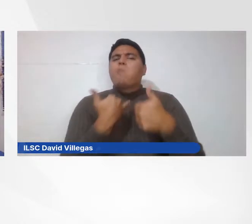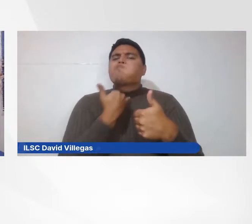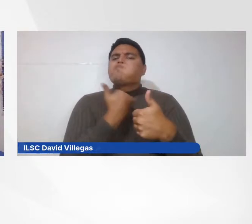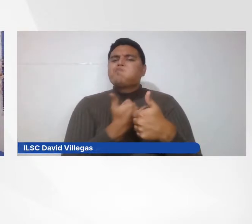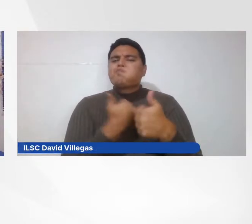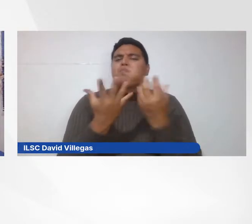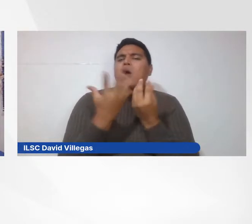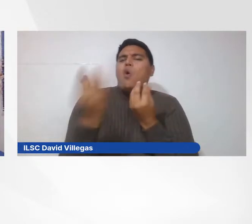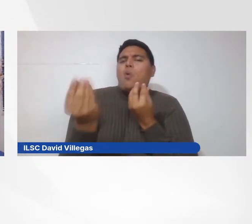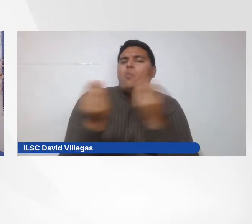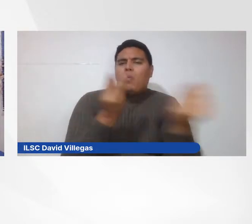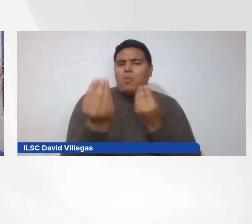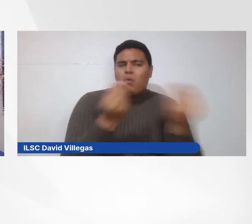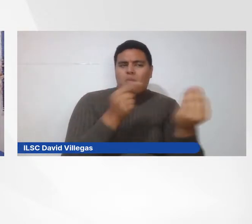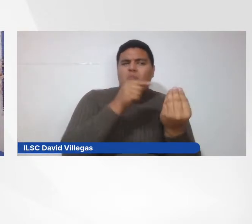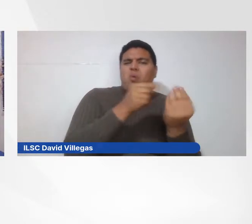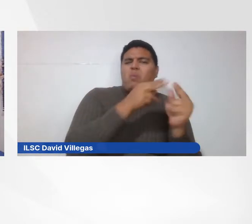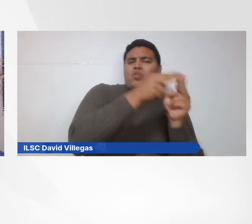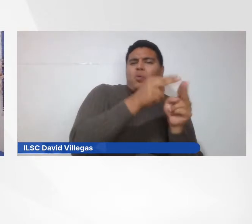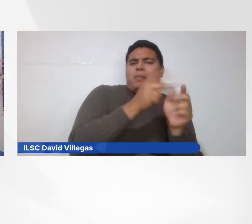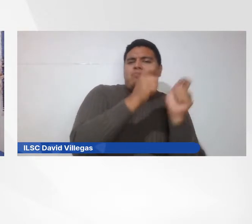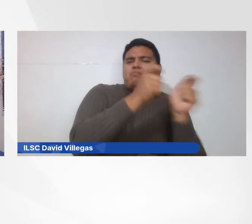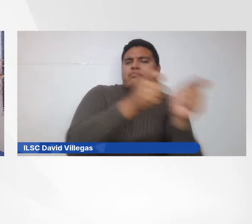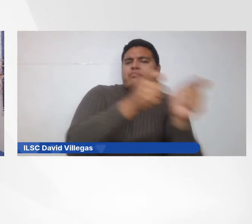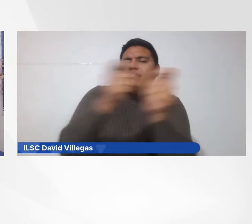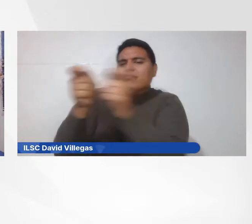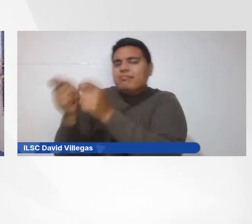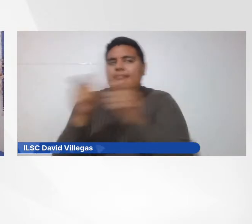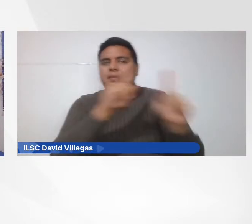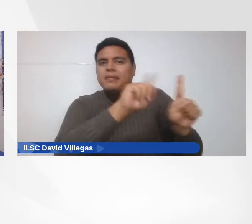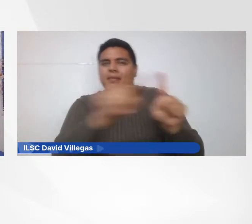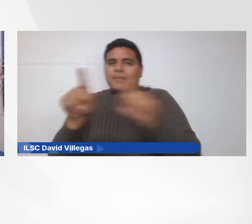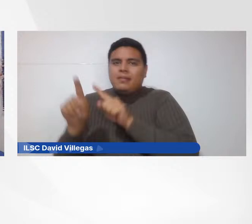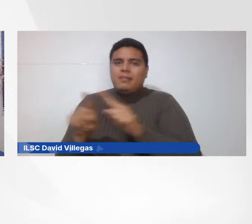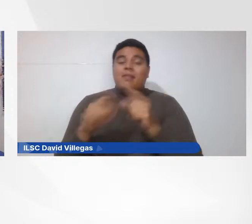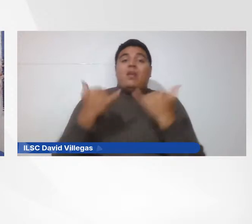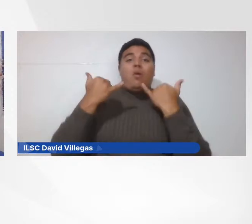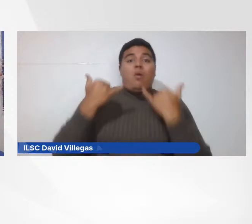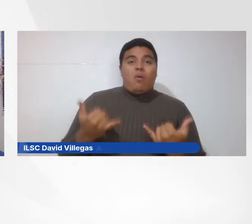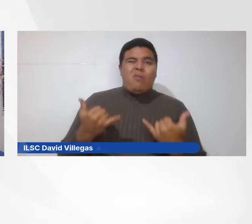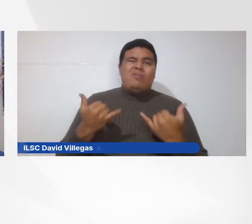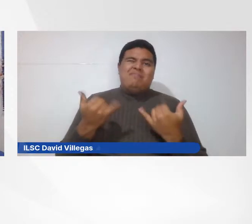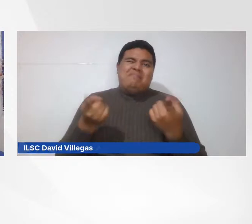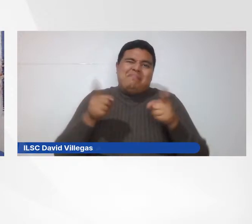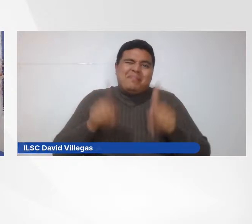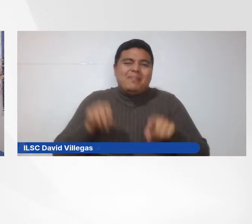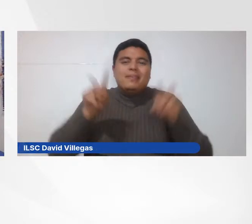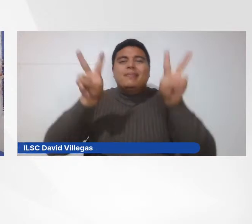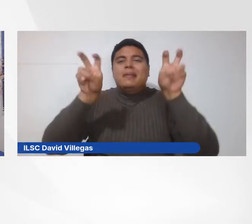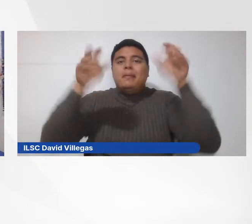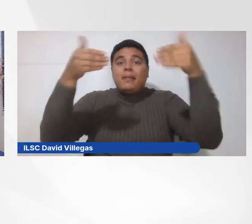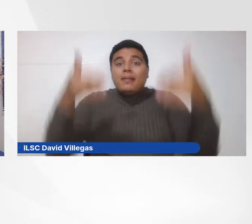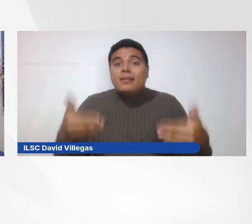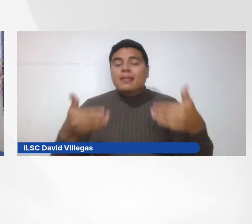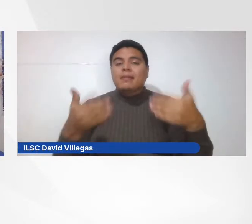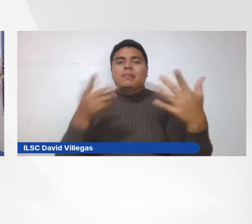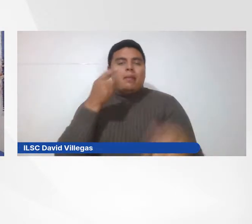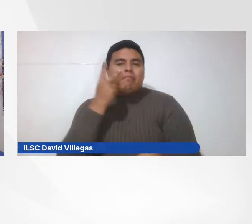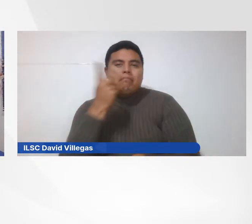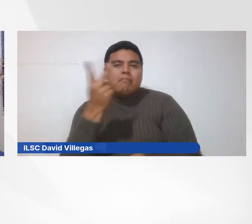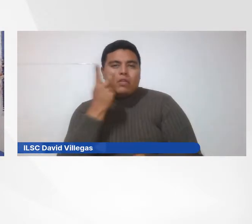tema de discapacidad visual. Y hoy tenemos también es muy grato también, por supuesto, saludar y